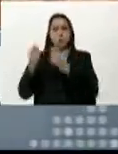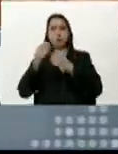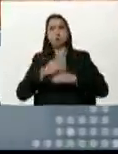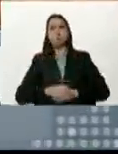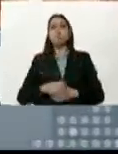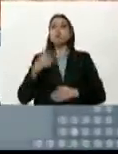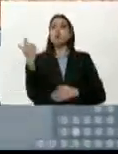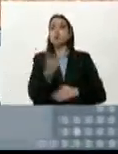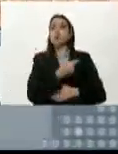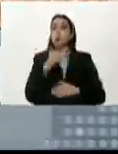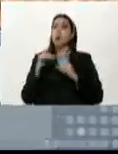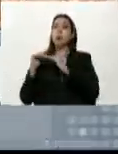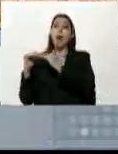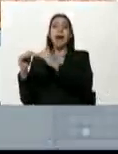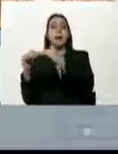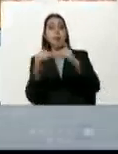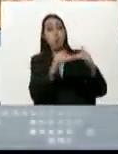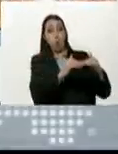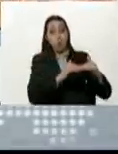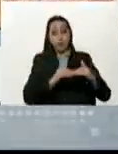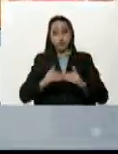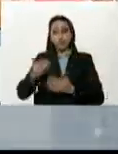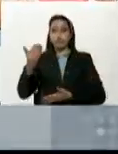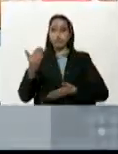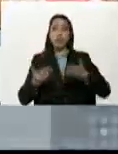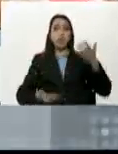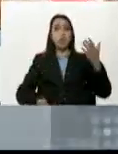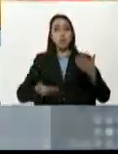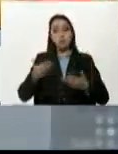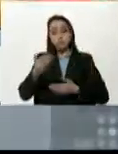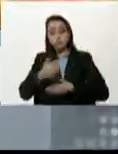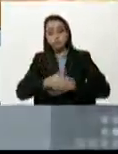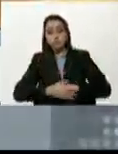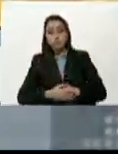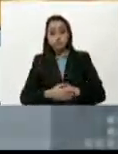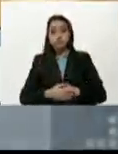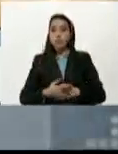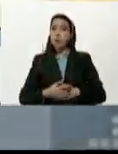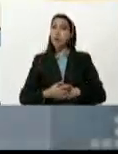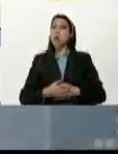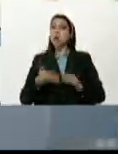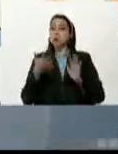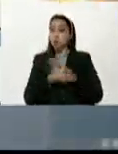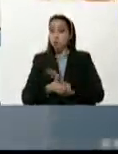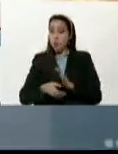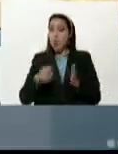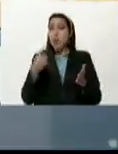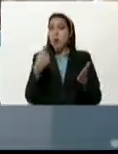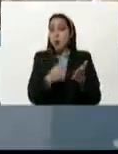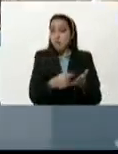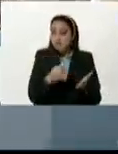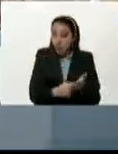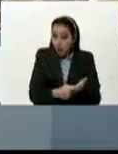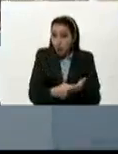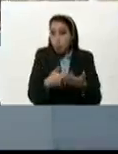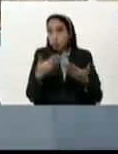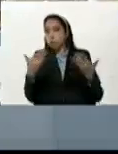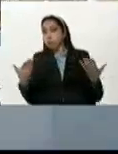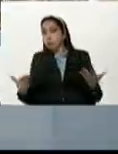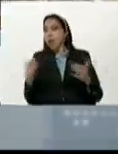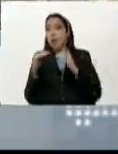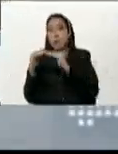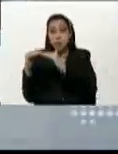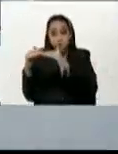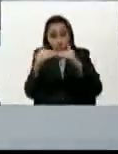buscando la igualdad la equidad en el tema de los precios la igualdad